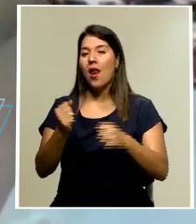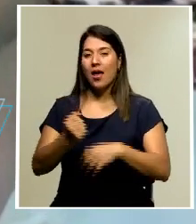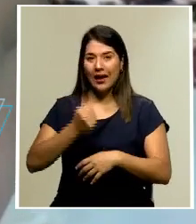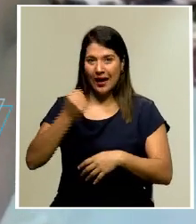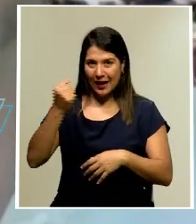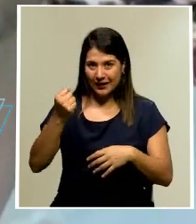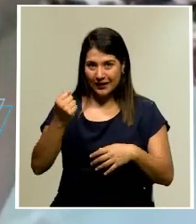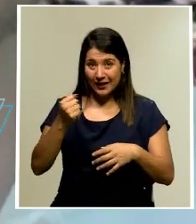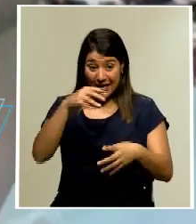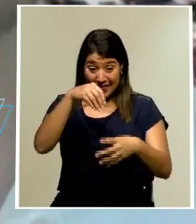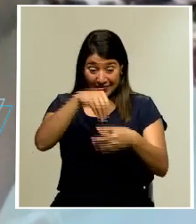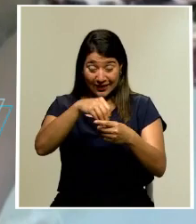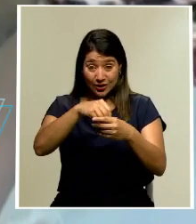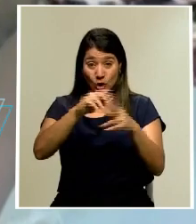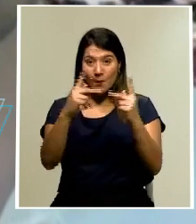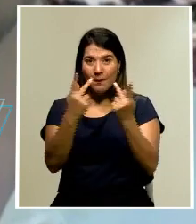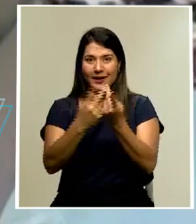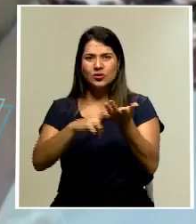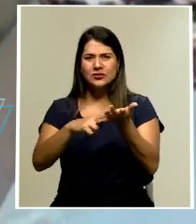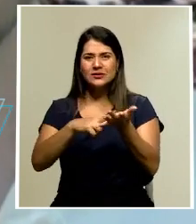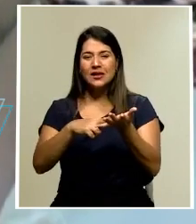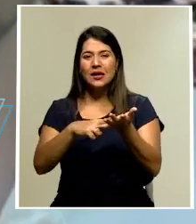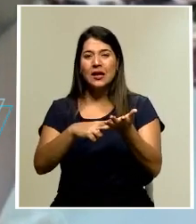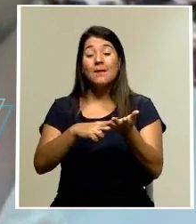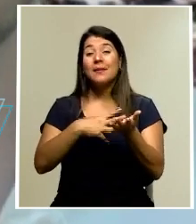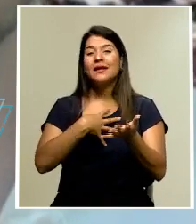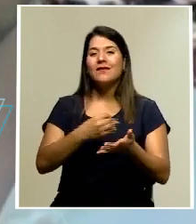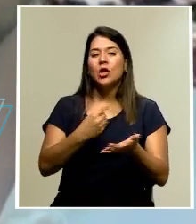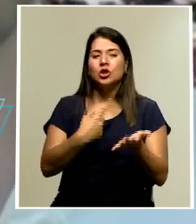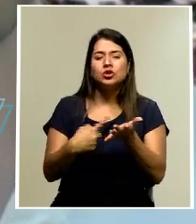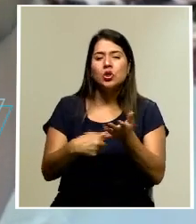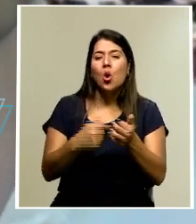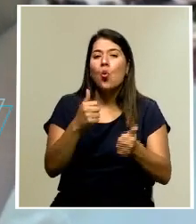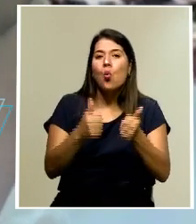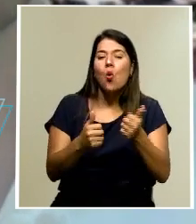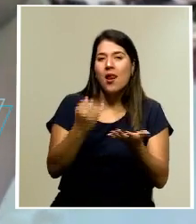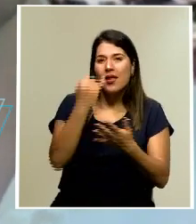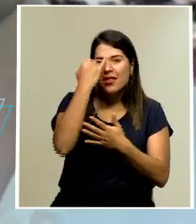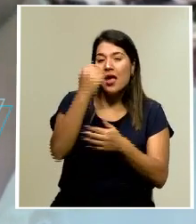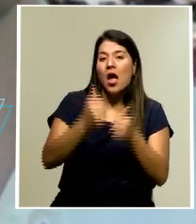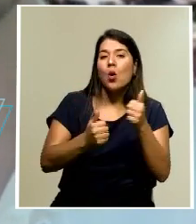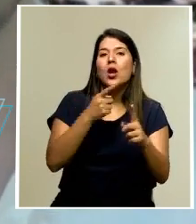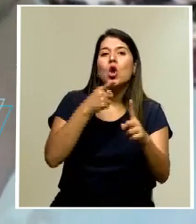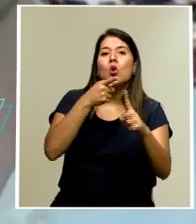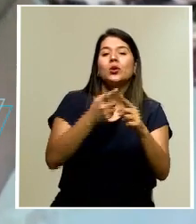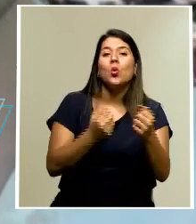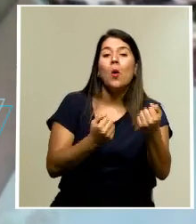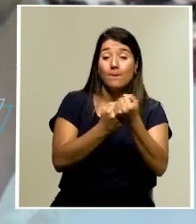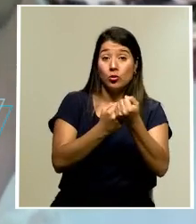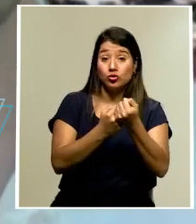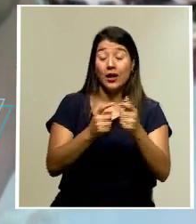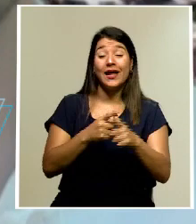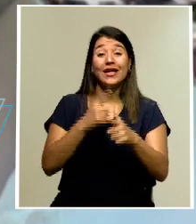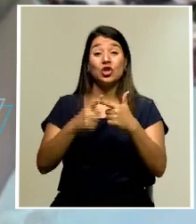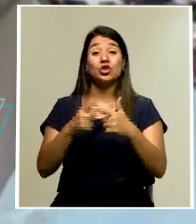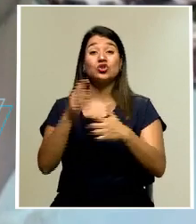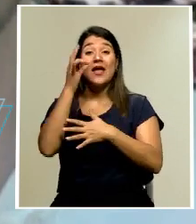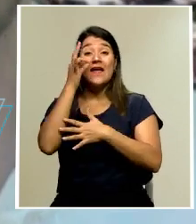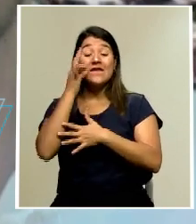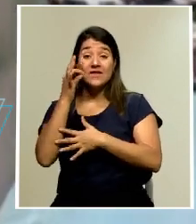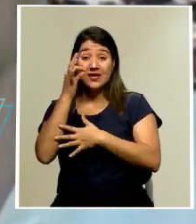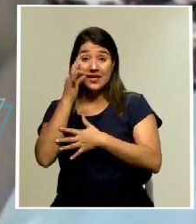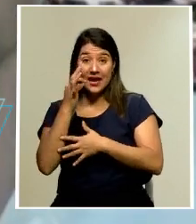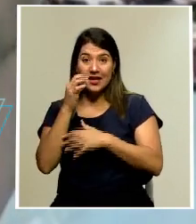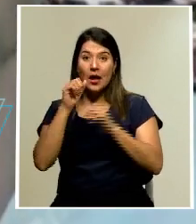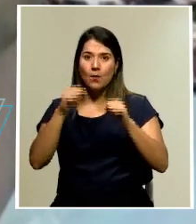disputa interna de carácter ideológico y bueno, don José María Figueres es ese Liberación Nacional que más los puede acercar